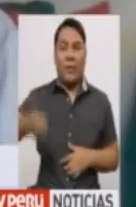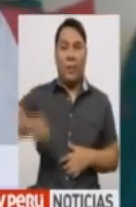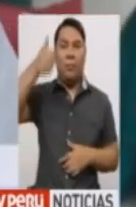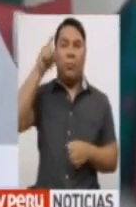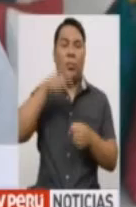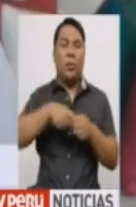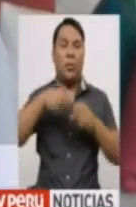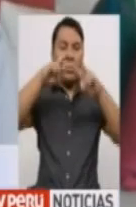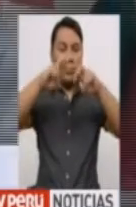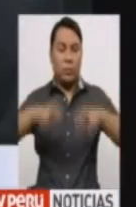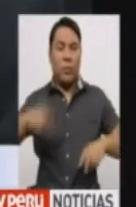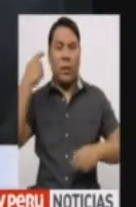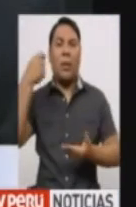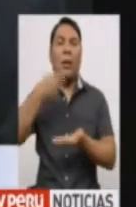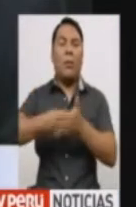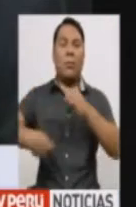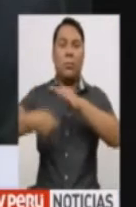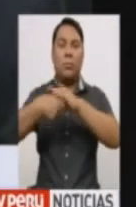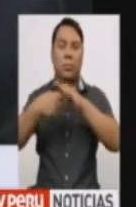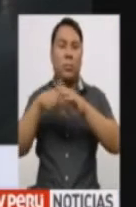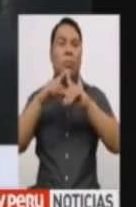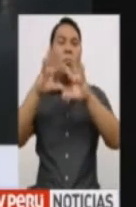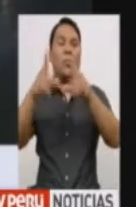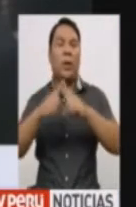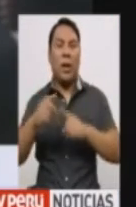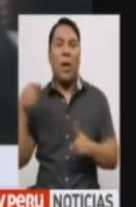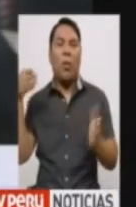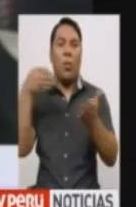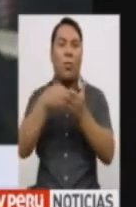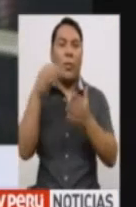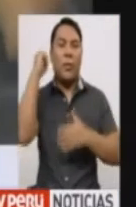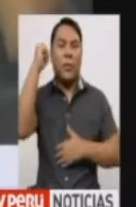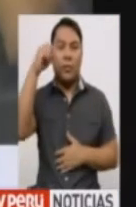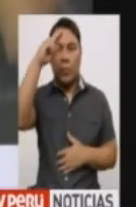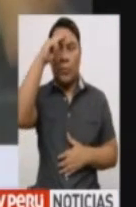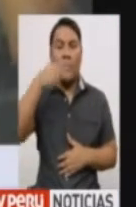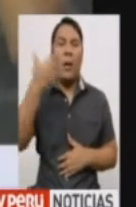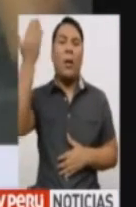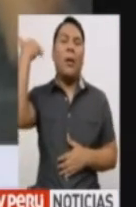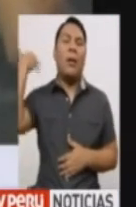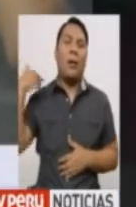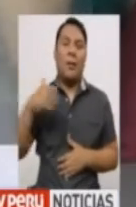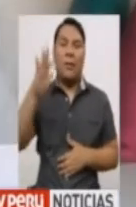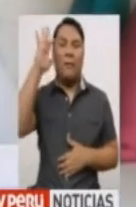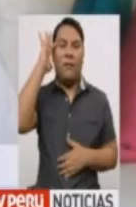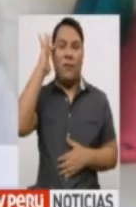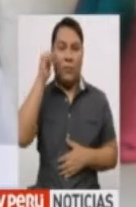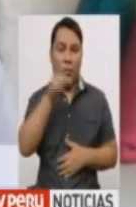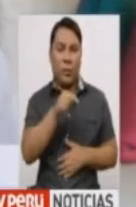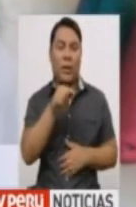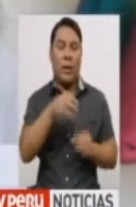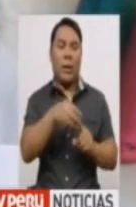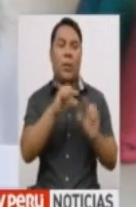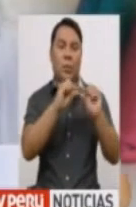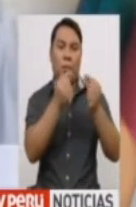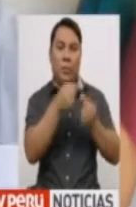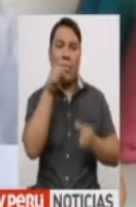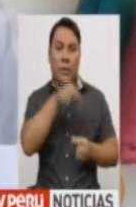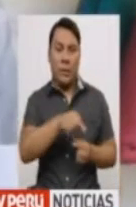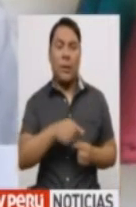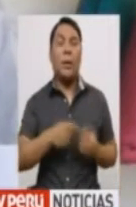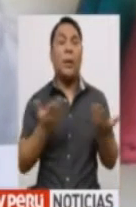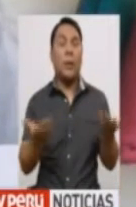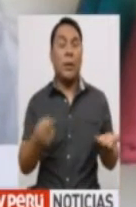investigar los casos de corrupción y delitos contra los derechos humanos cometidos en el gobierno de Alberto Fujimori. Un caso de esta